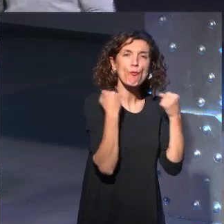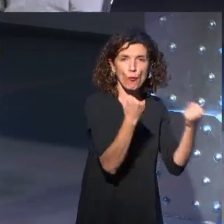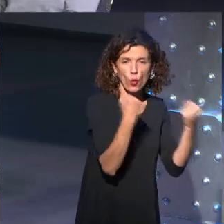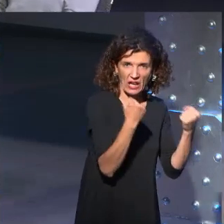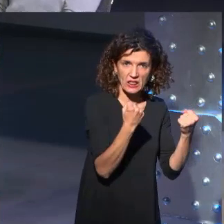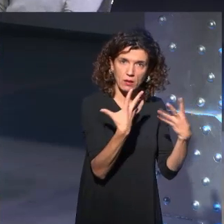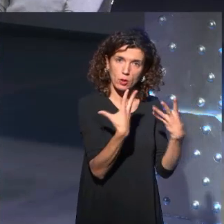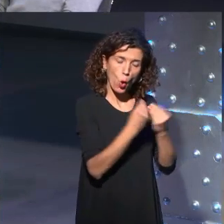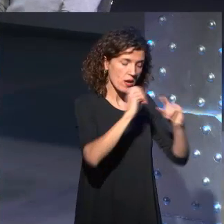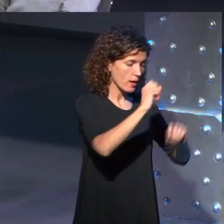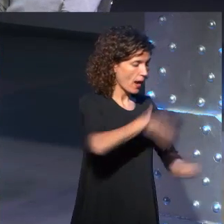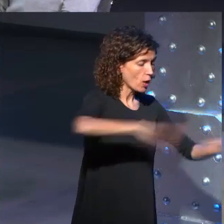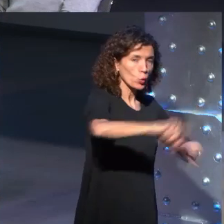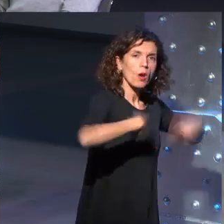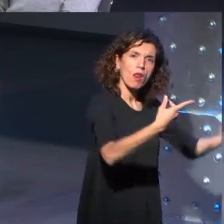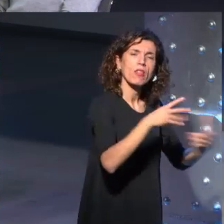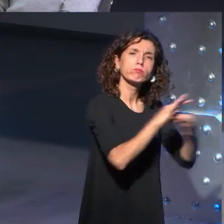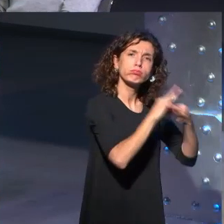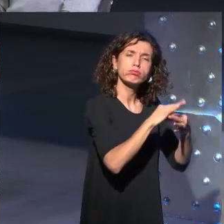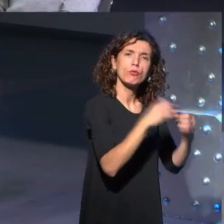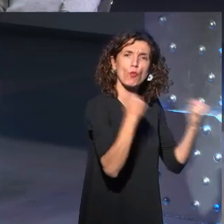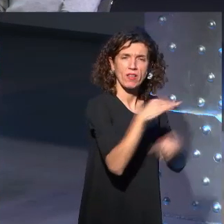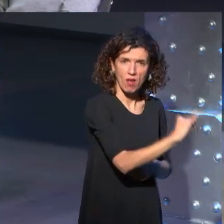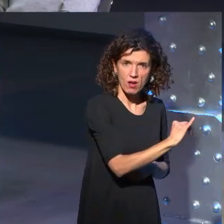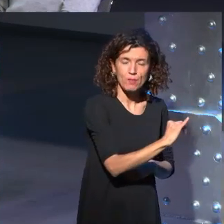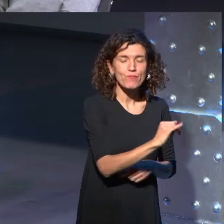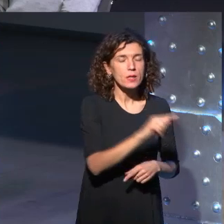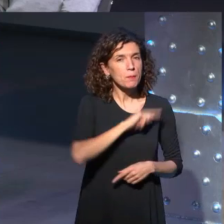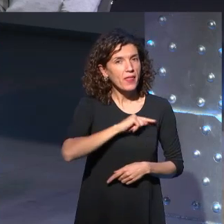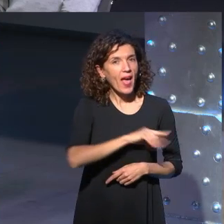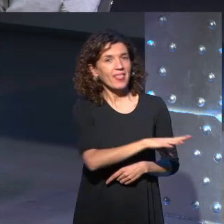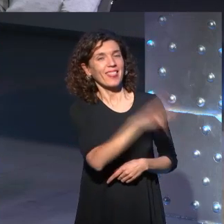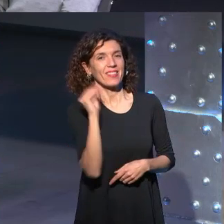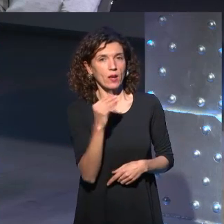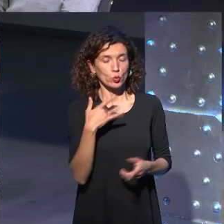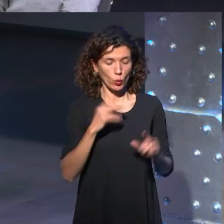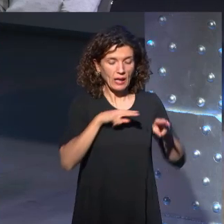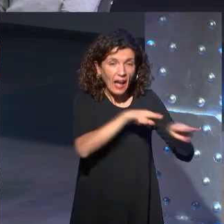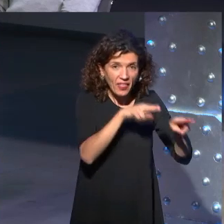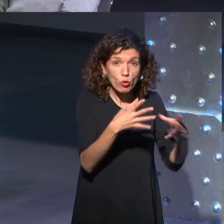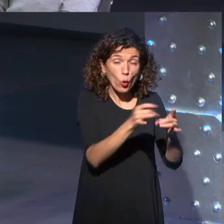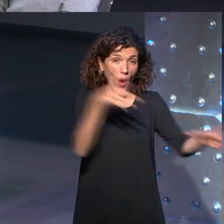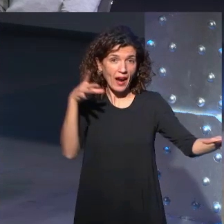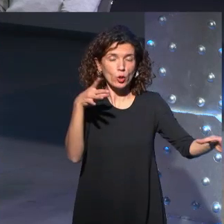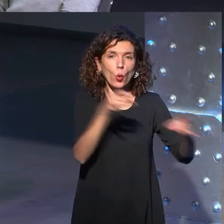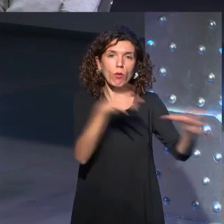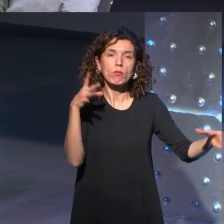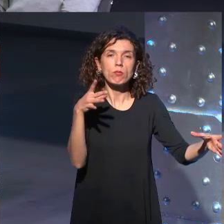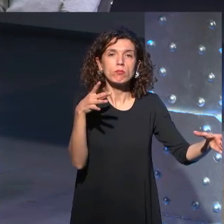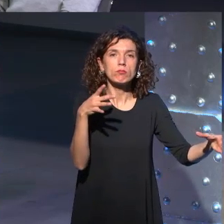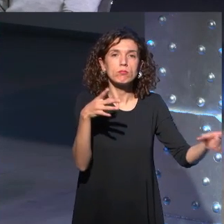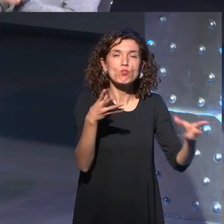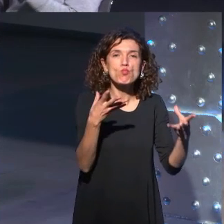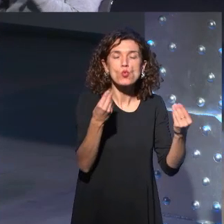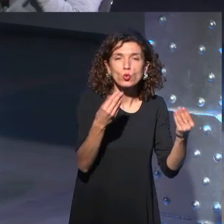con la naturaleza y le empiezas a entender, porque cuando estás cazando con arco, a veces tienes que estar